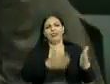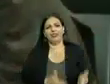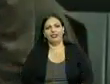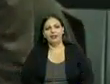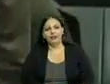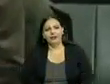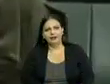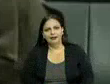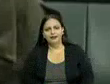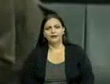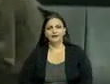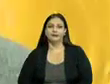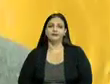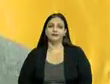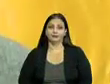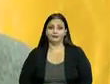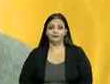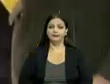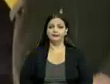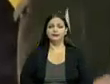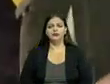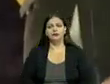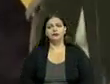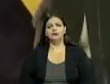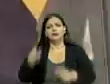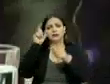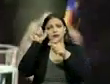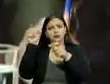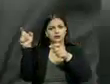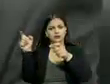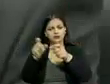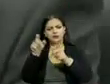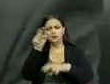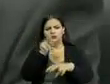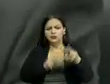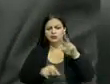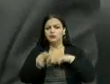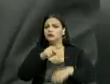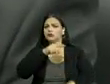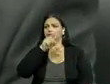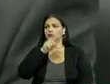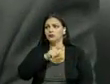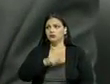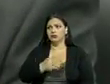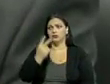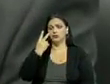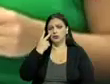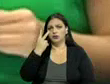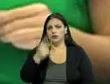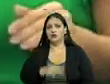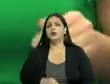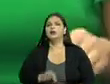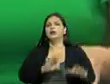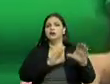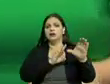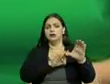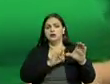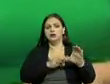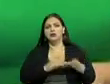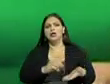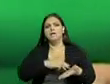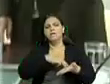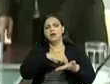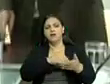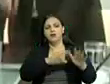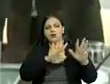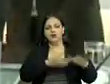Ciudadana. Para ello se ha convocado a los ex miembros del Consejo Electoral Transitorio, incluidos los actuales consejeros José Cabrera y la presidenta Diana